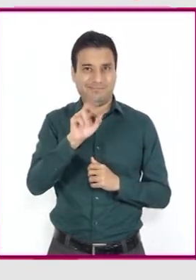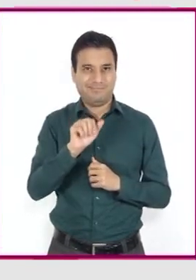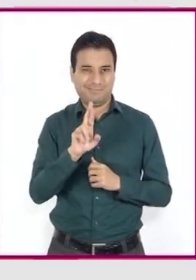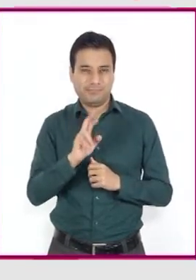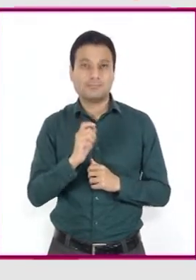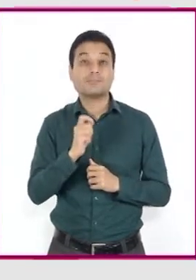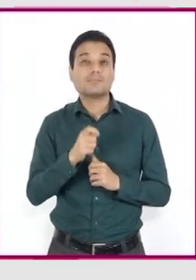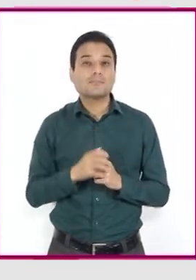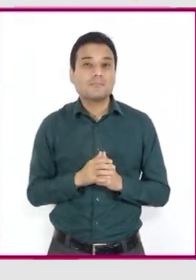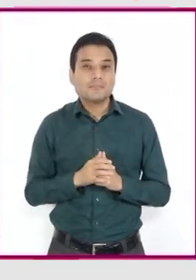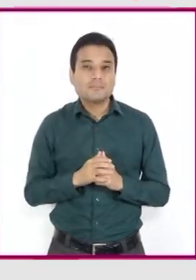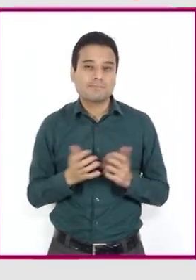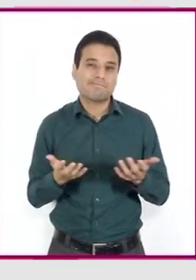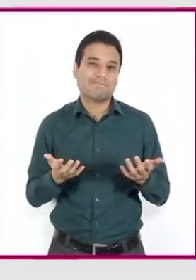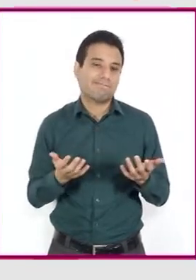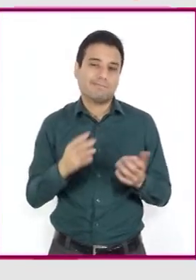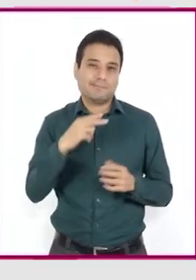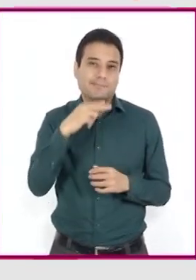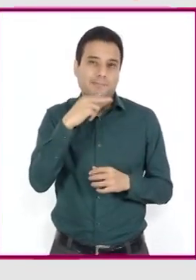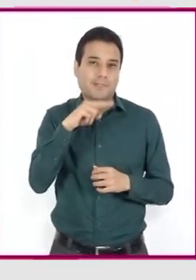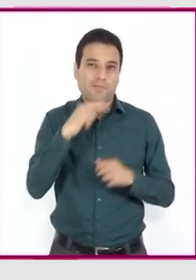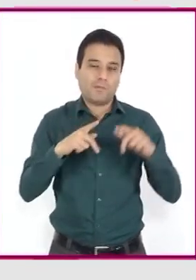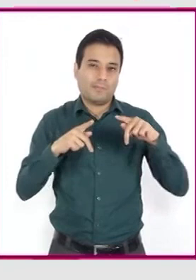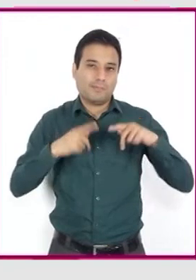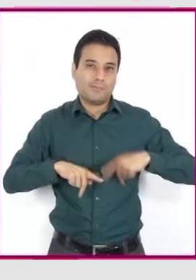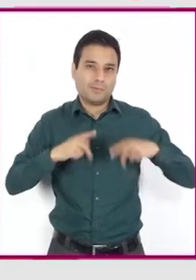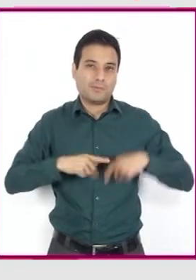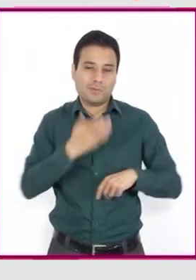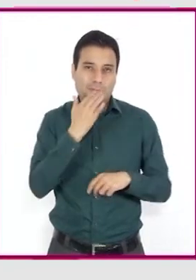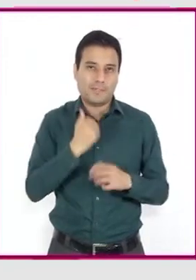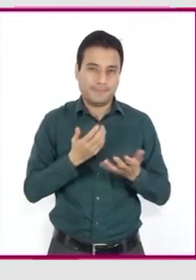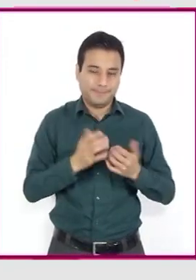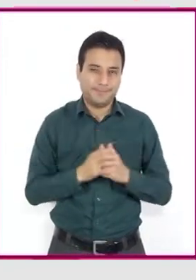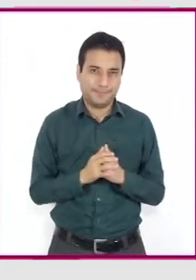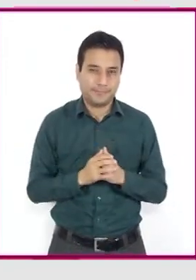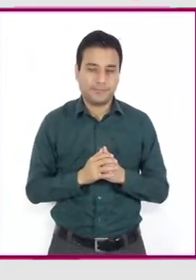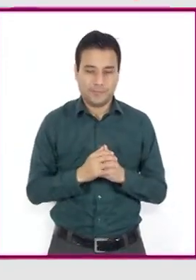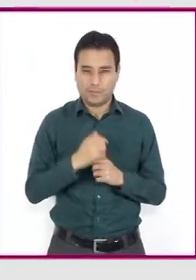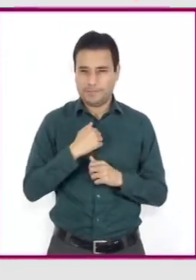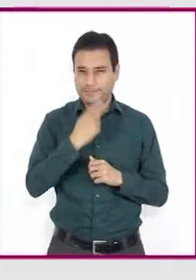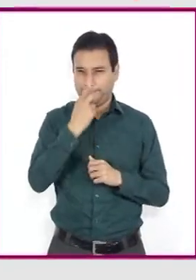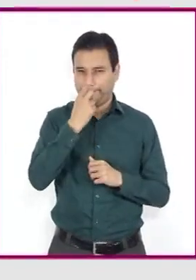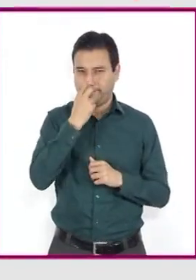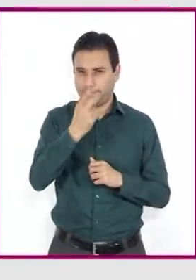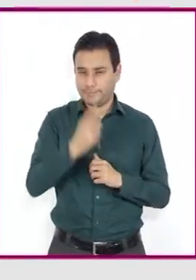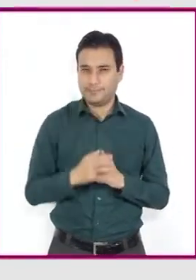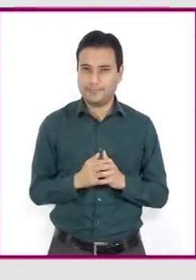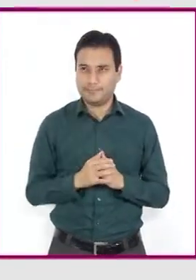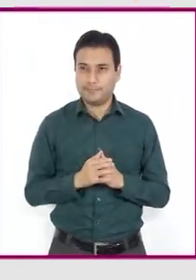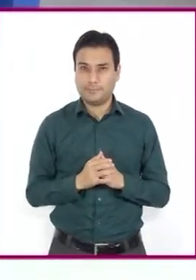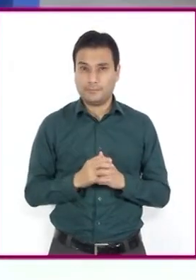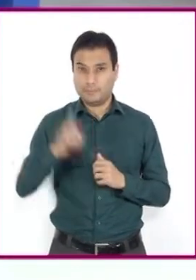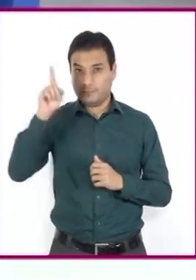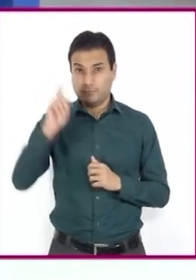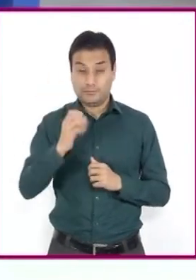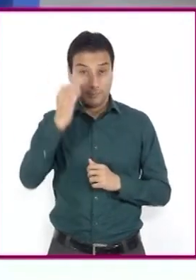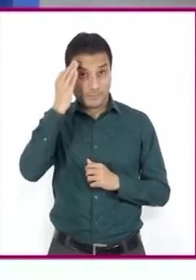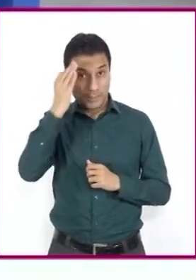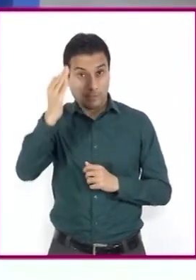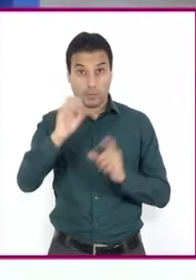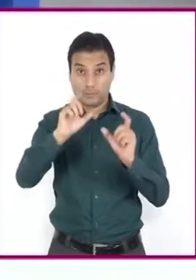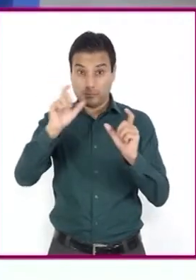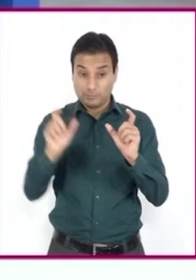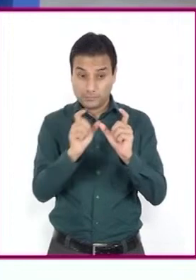está en infinitivo. Es importante señalar que no se encuentran conjugados en ningún tiempo y no